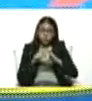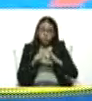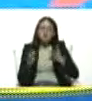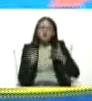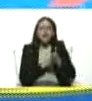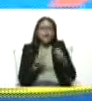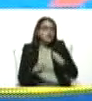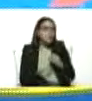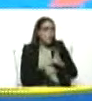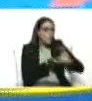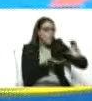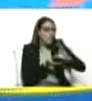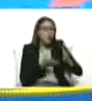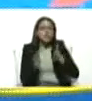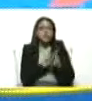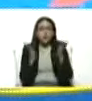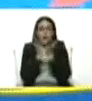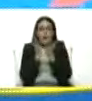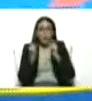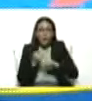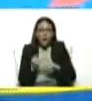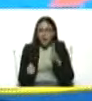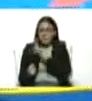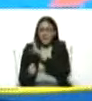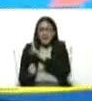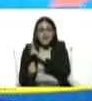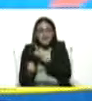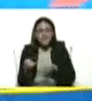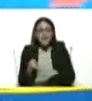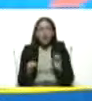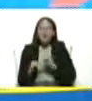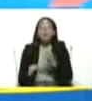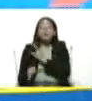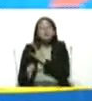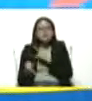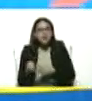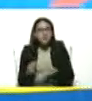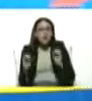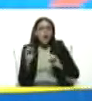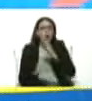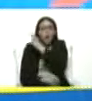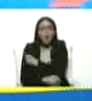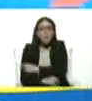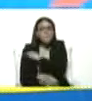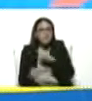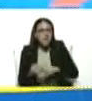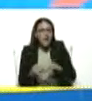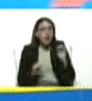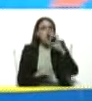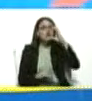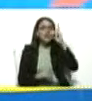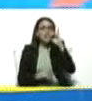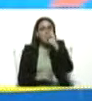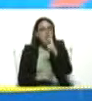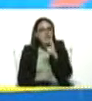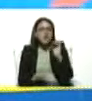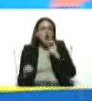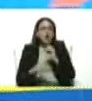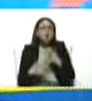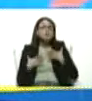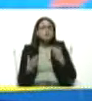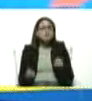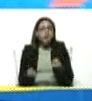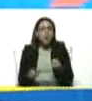escuelas, liceos, universidades, hospitales, CDI, ambulatorios,